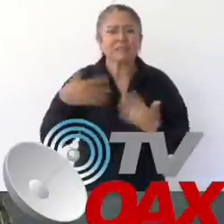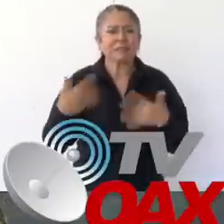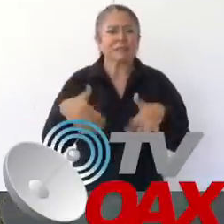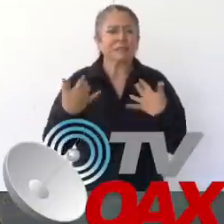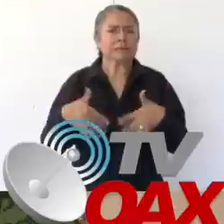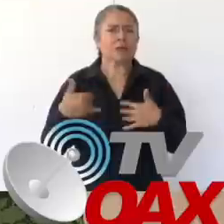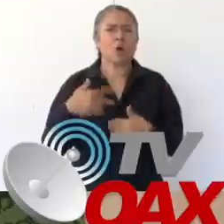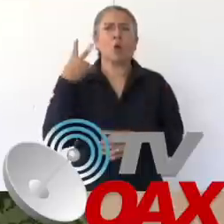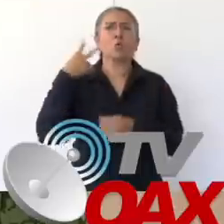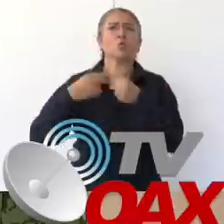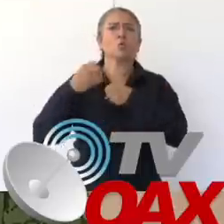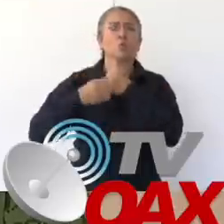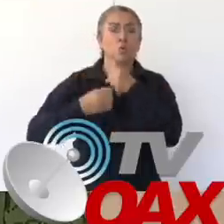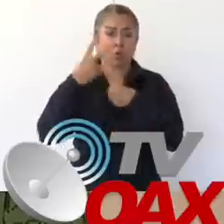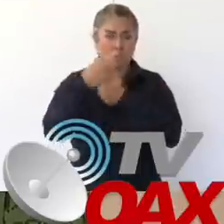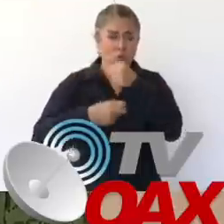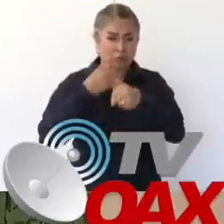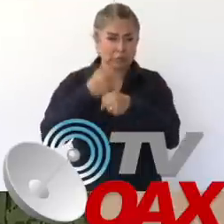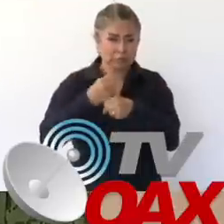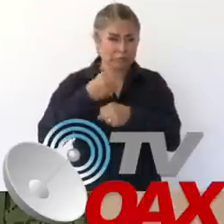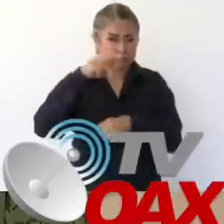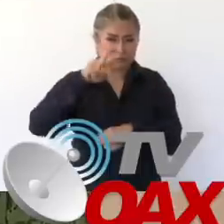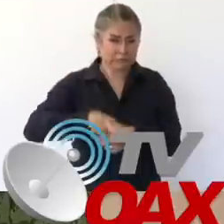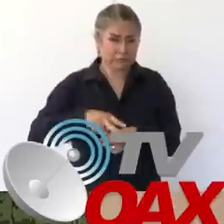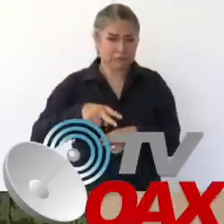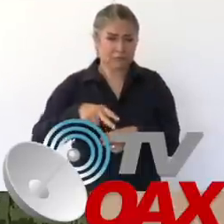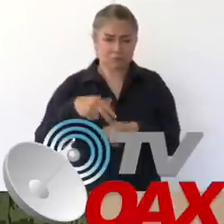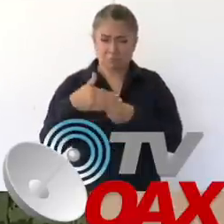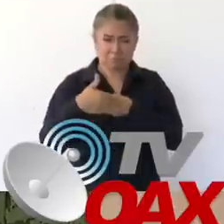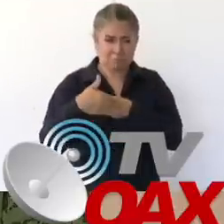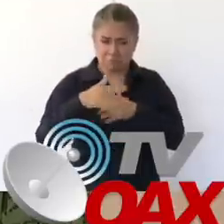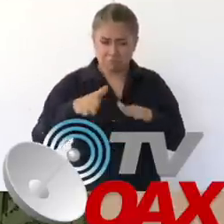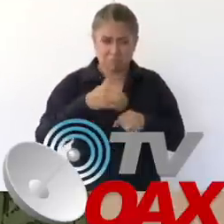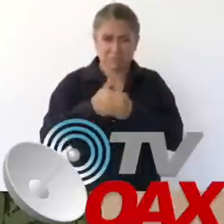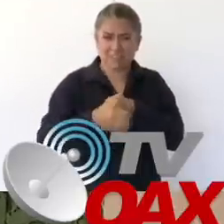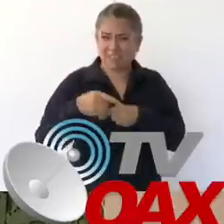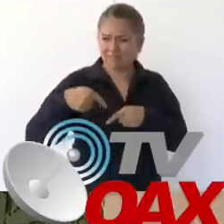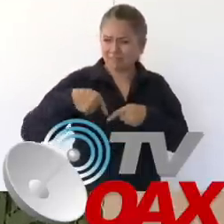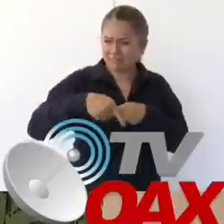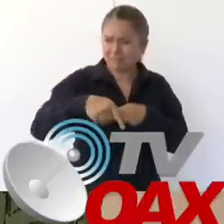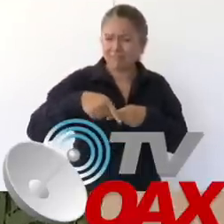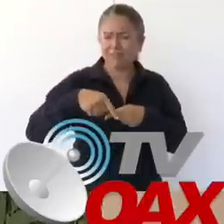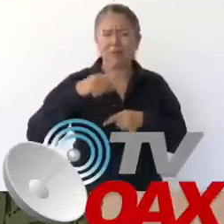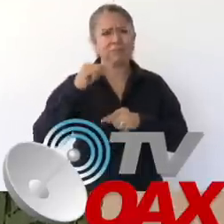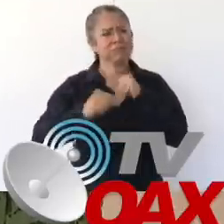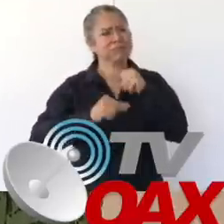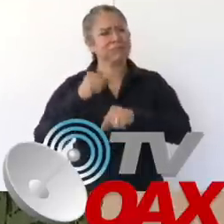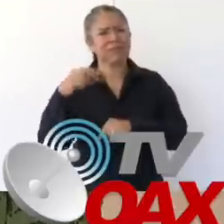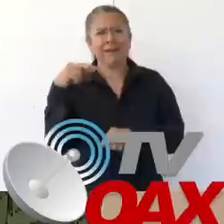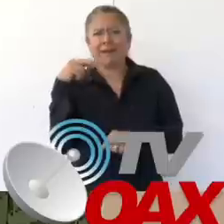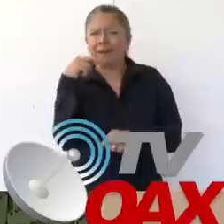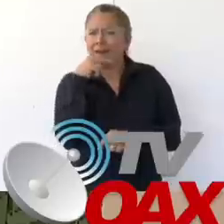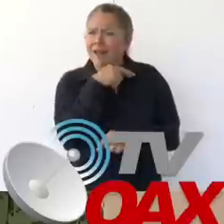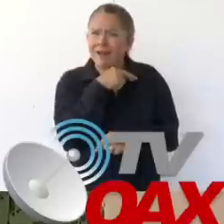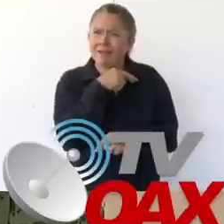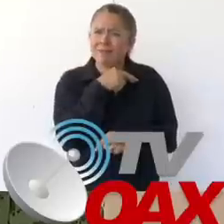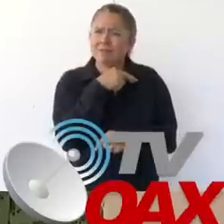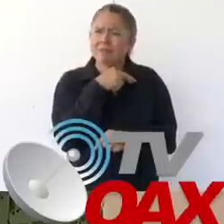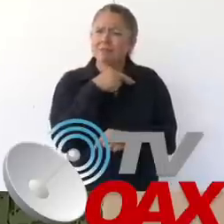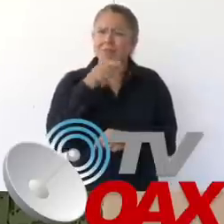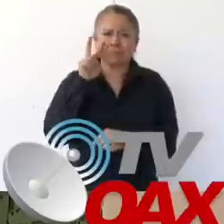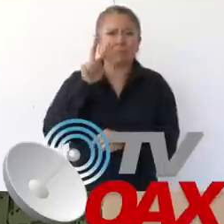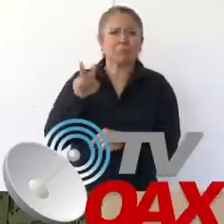que crece desmedidamente de la noche a la mañana. Entonces, sin embargo, en la forma en que se atacó al